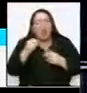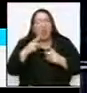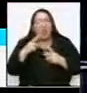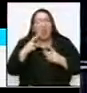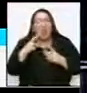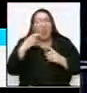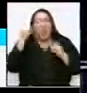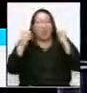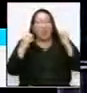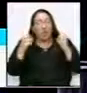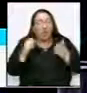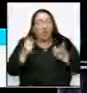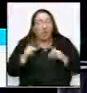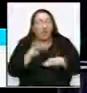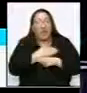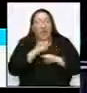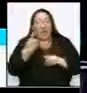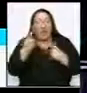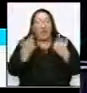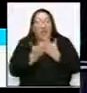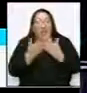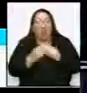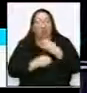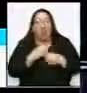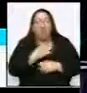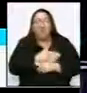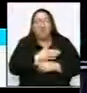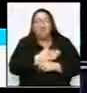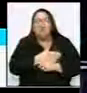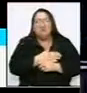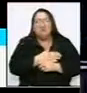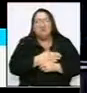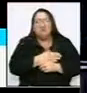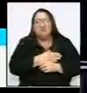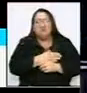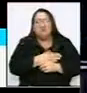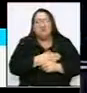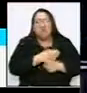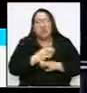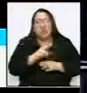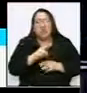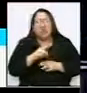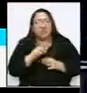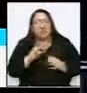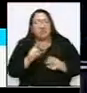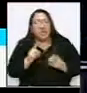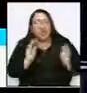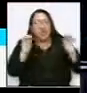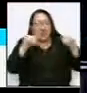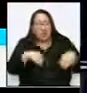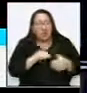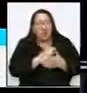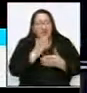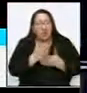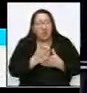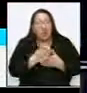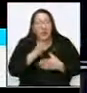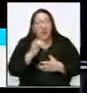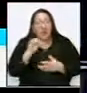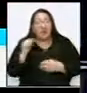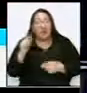la Primera Guerra Mundial, estamos hablando de bien entrado el siglo XX, fracasa con la República de Weimar